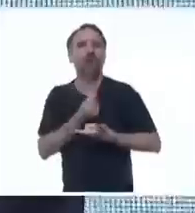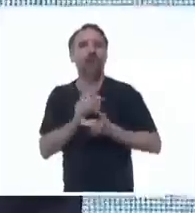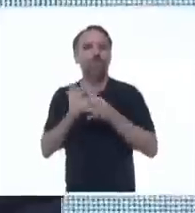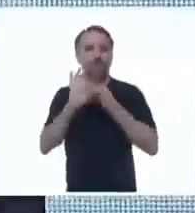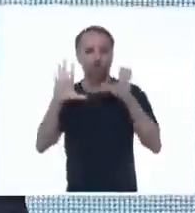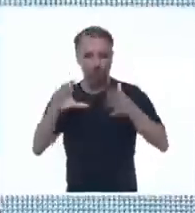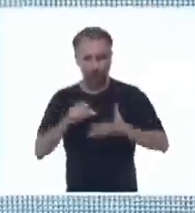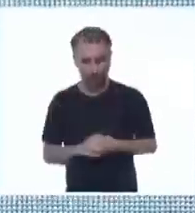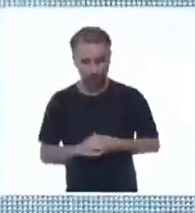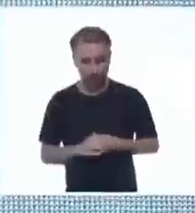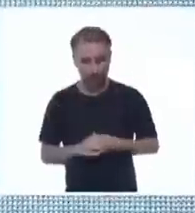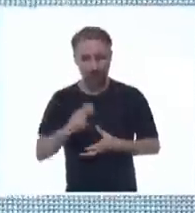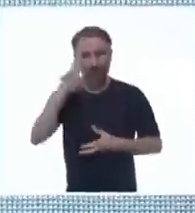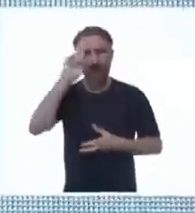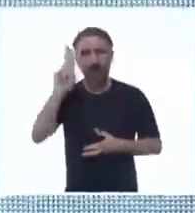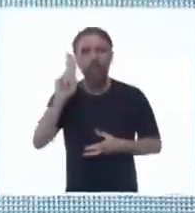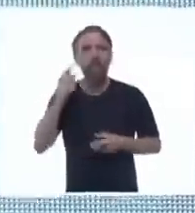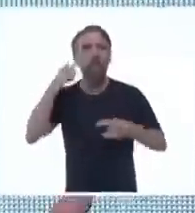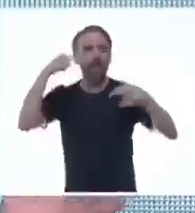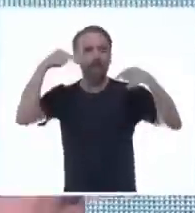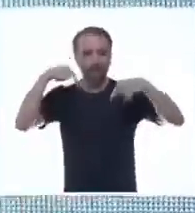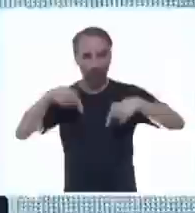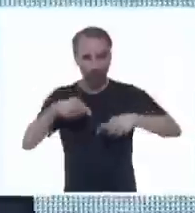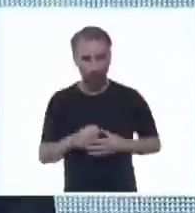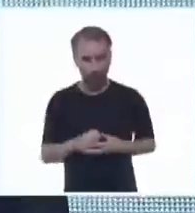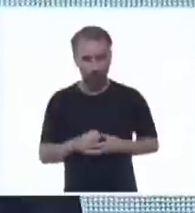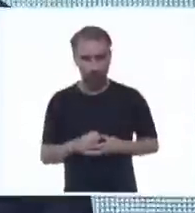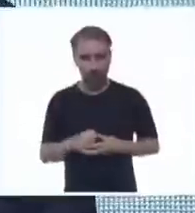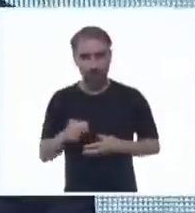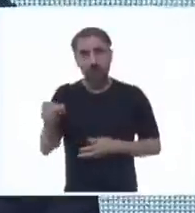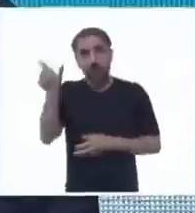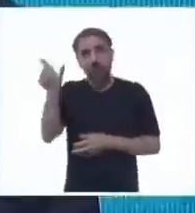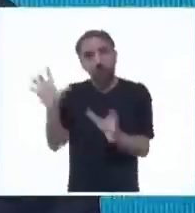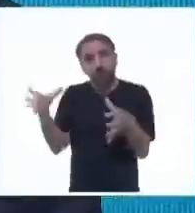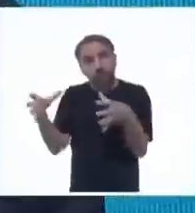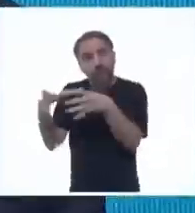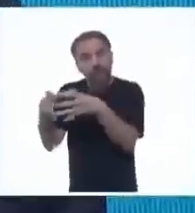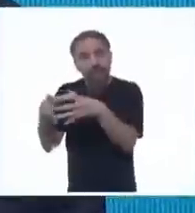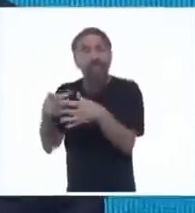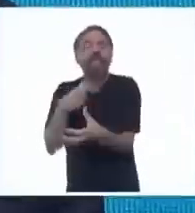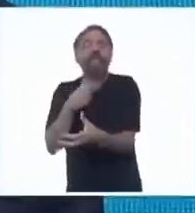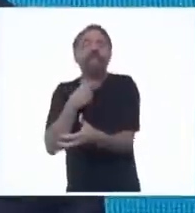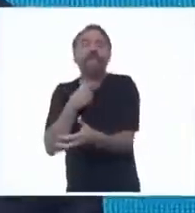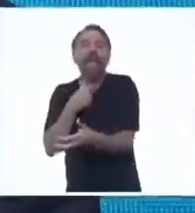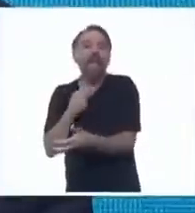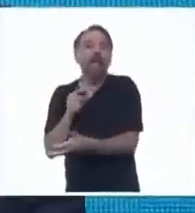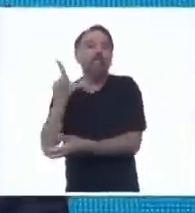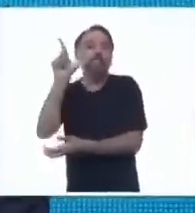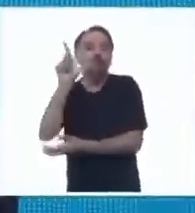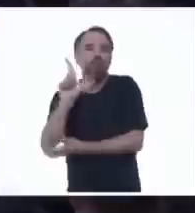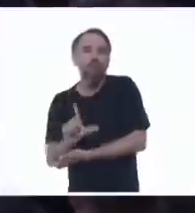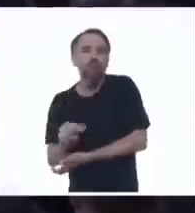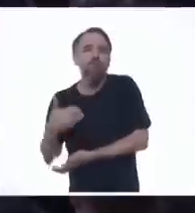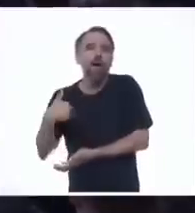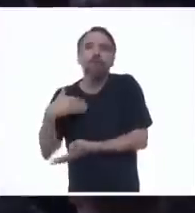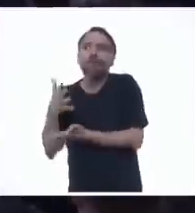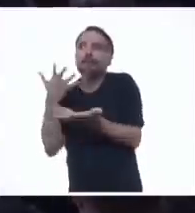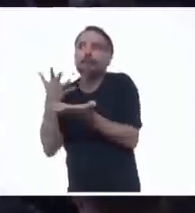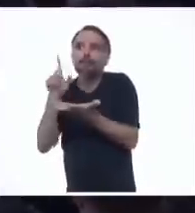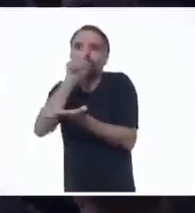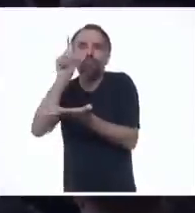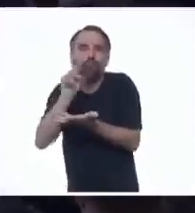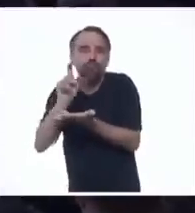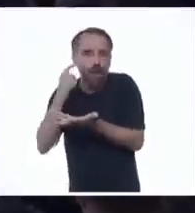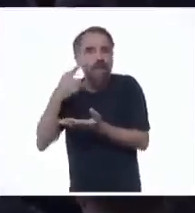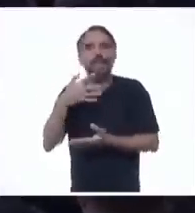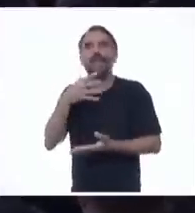de respeto a las instituciones, esos que quieren un país sin incertidumbre y con